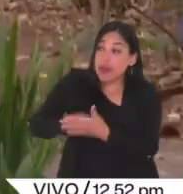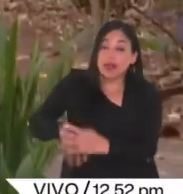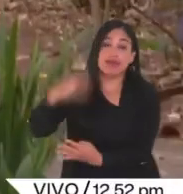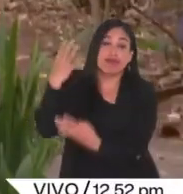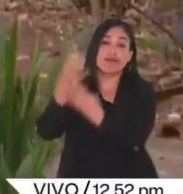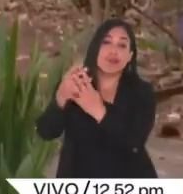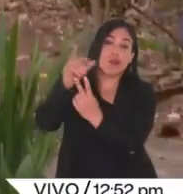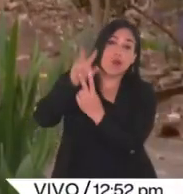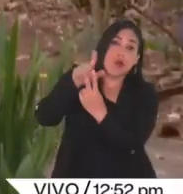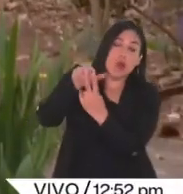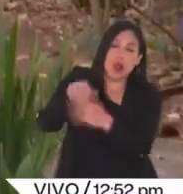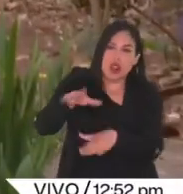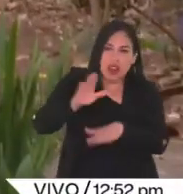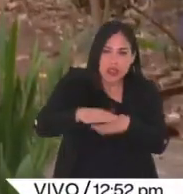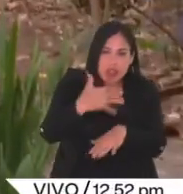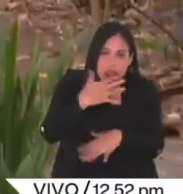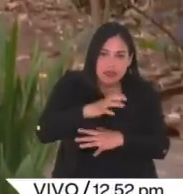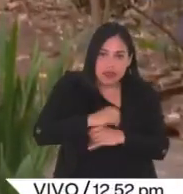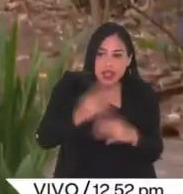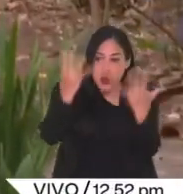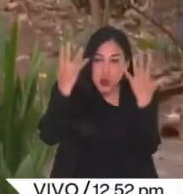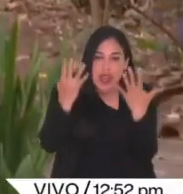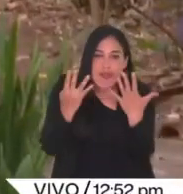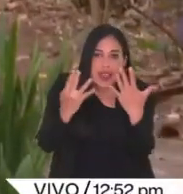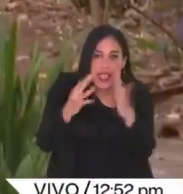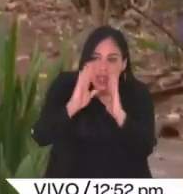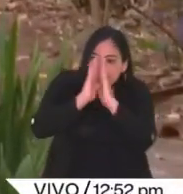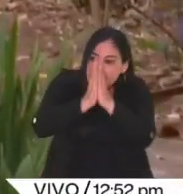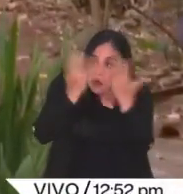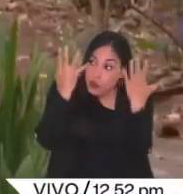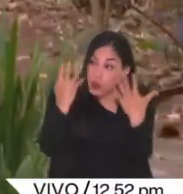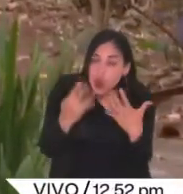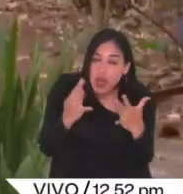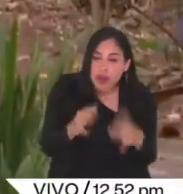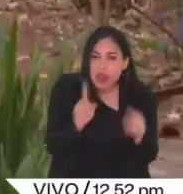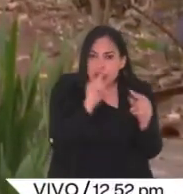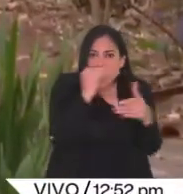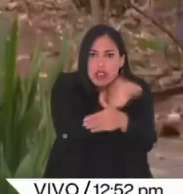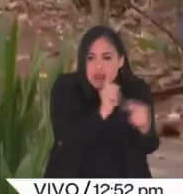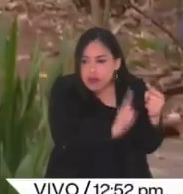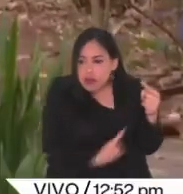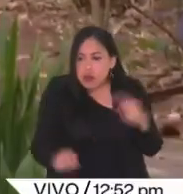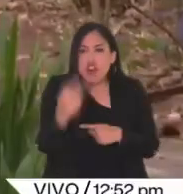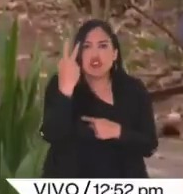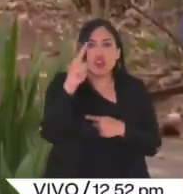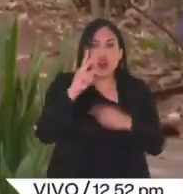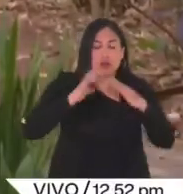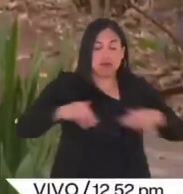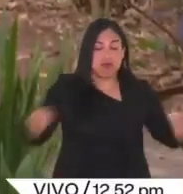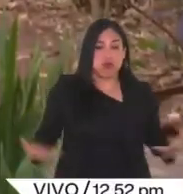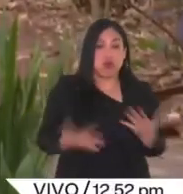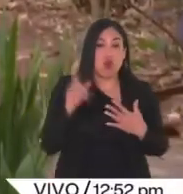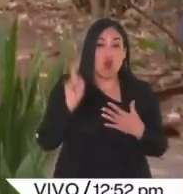apenas llevemos 9 días del mes de diciembre y ya haya 12 menores en Antioquia quemados por